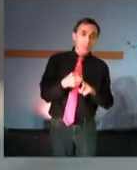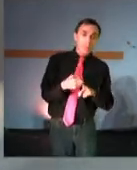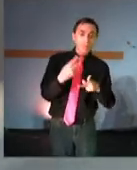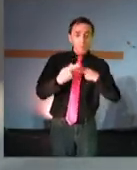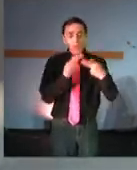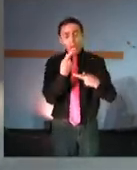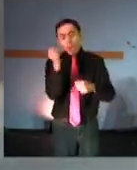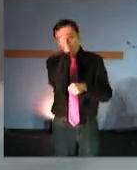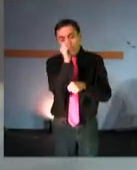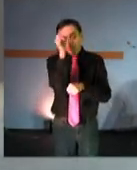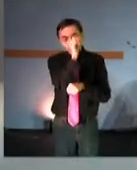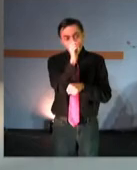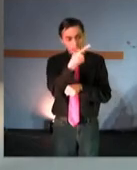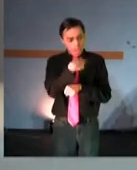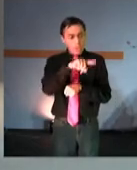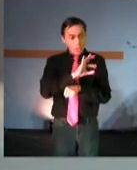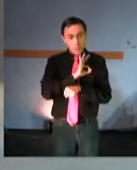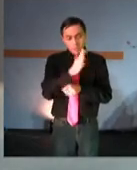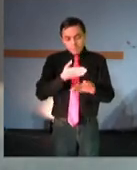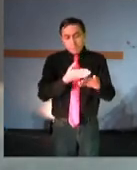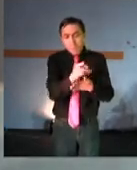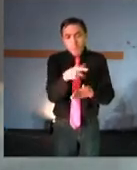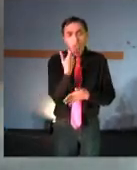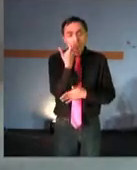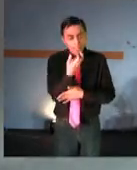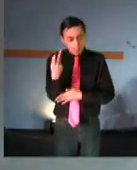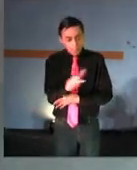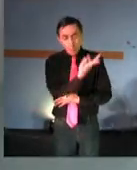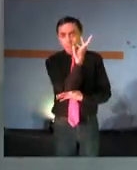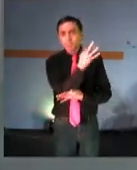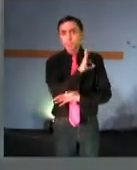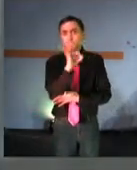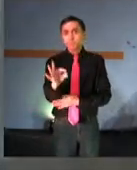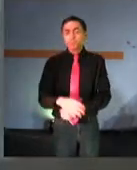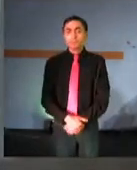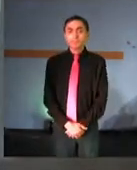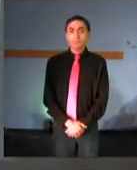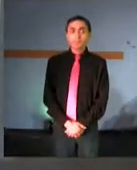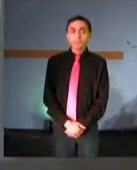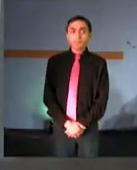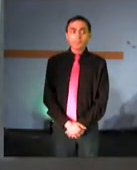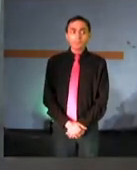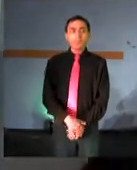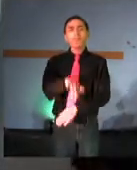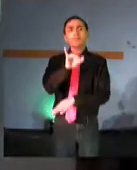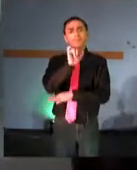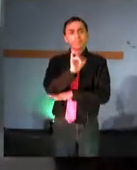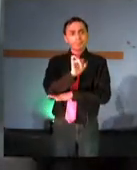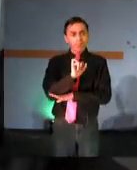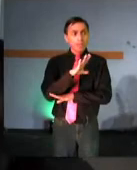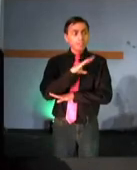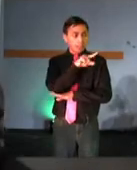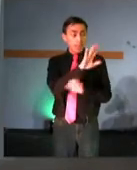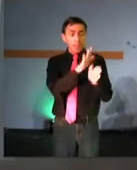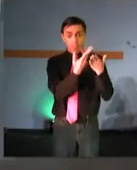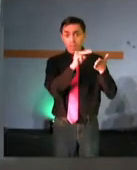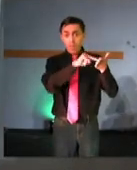opinar. Ellos son muy accesibles, tal vez puedan… ¿firmar algunos libros? Sí, va a estar firmando